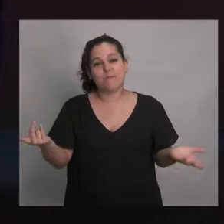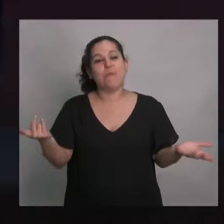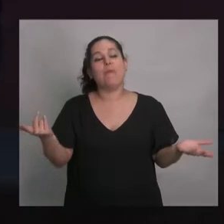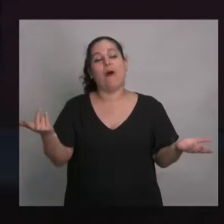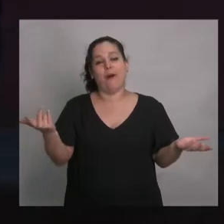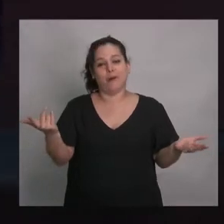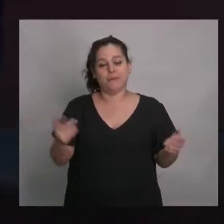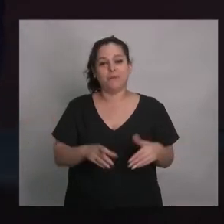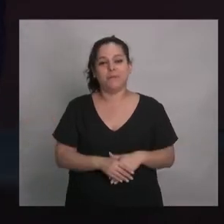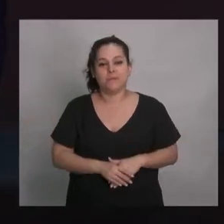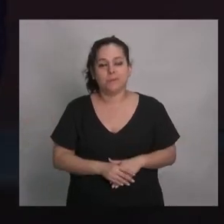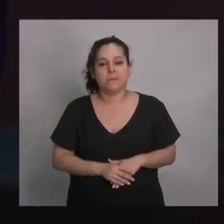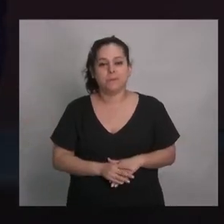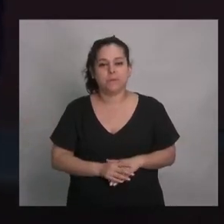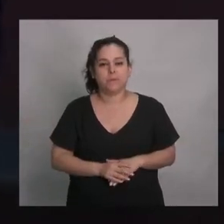vez